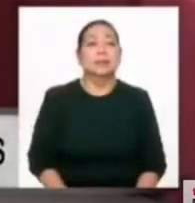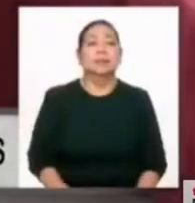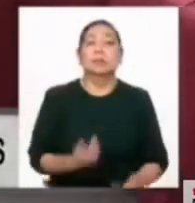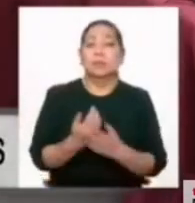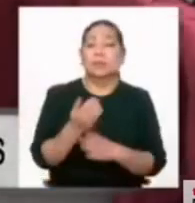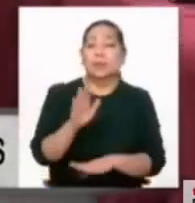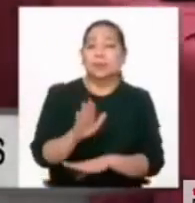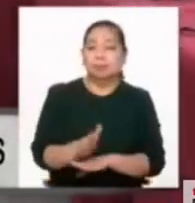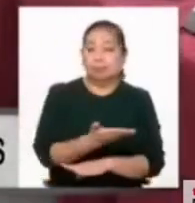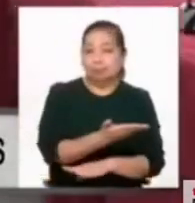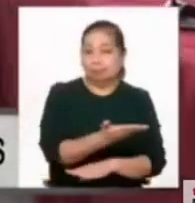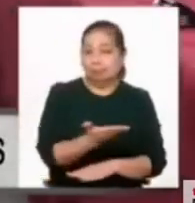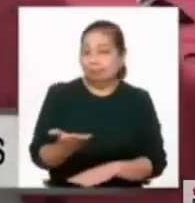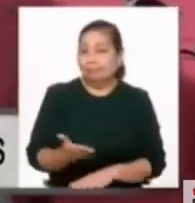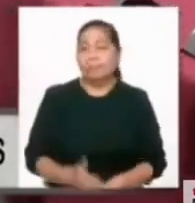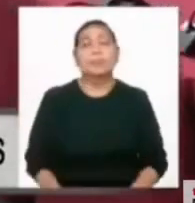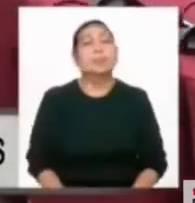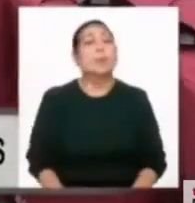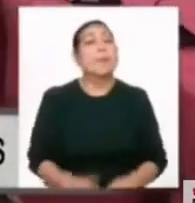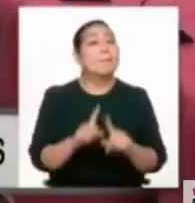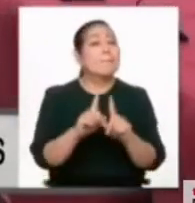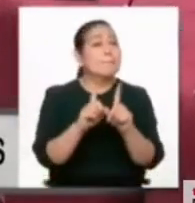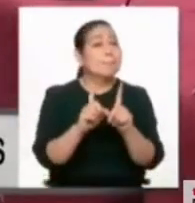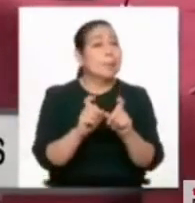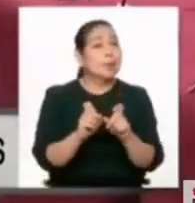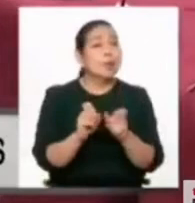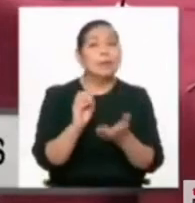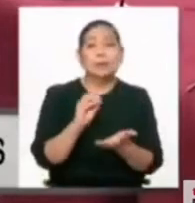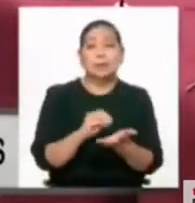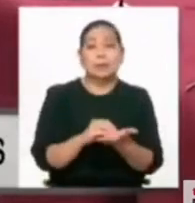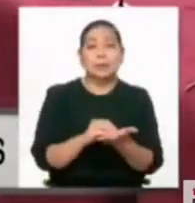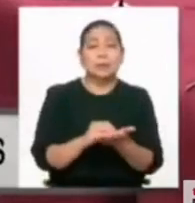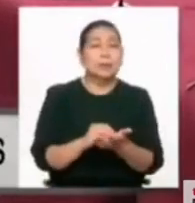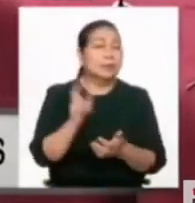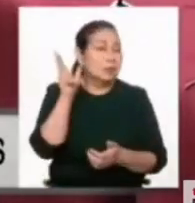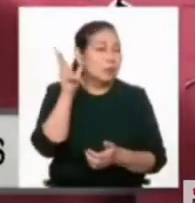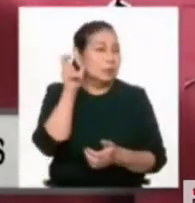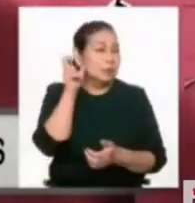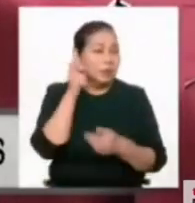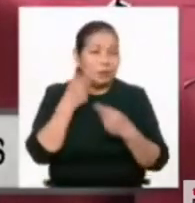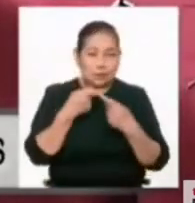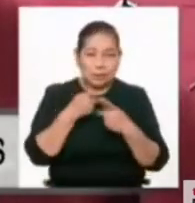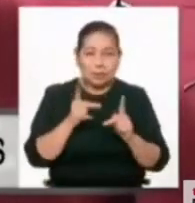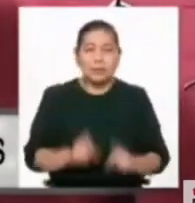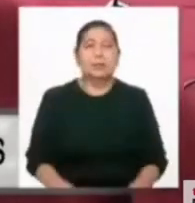Buenas tardes, ministros. Buenas tardes, premier. Esta pregunta es referente nuevamente a los audios que han sido